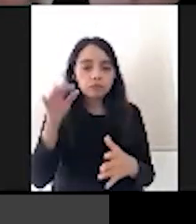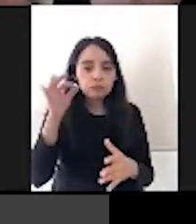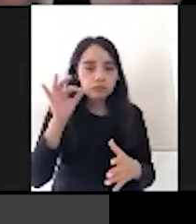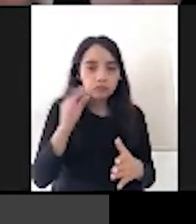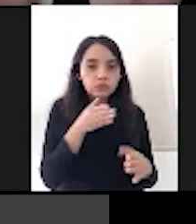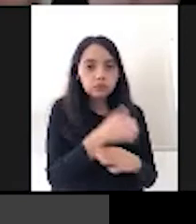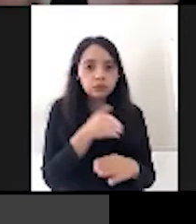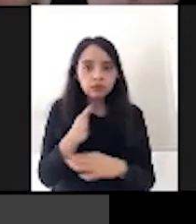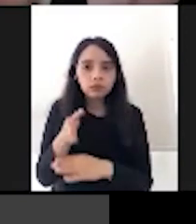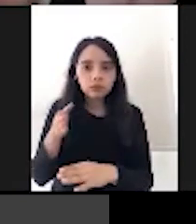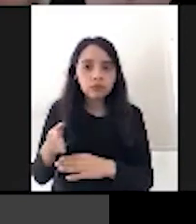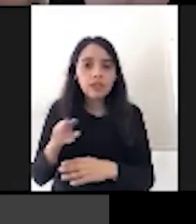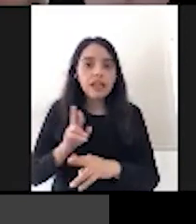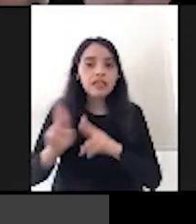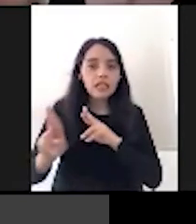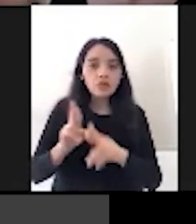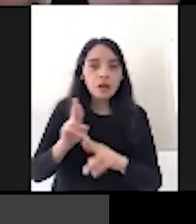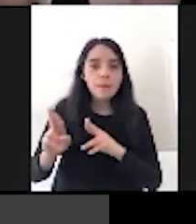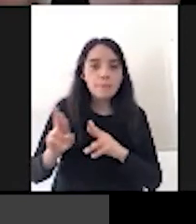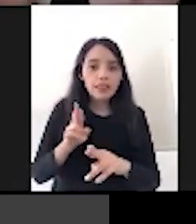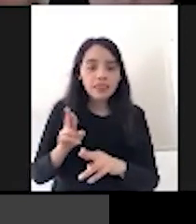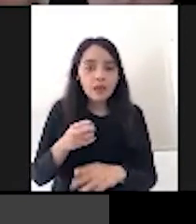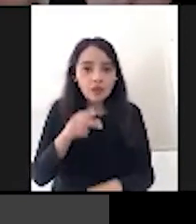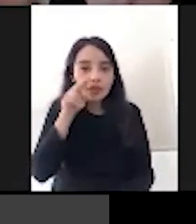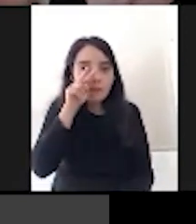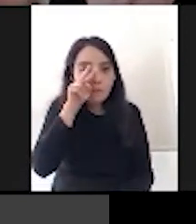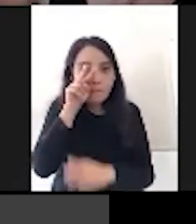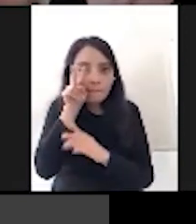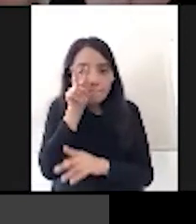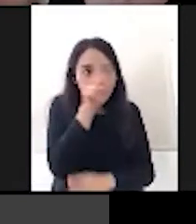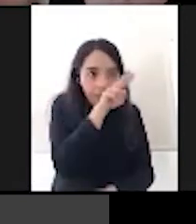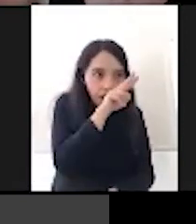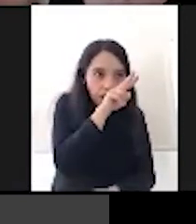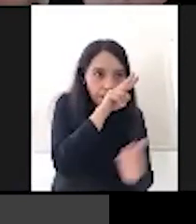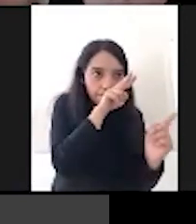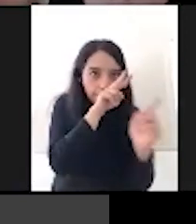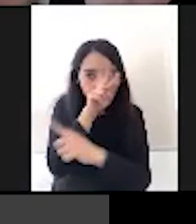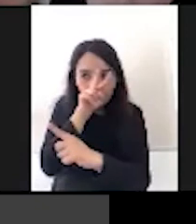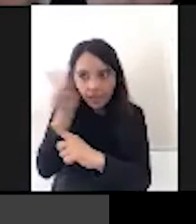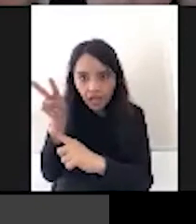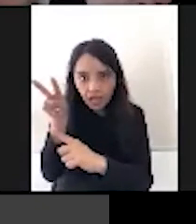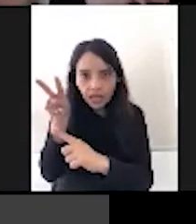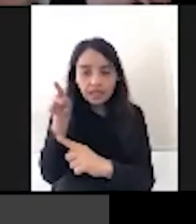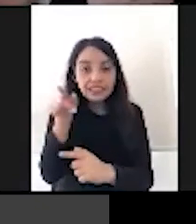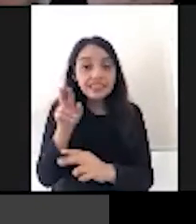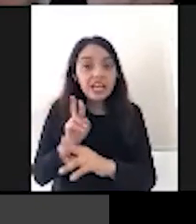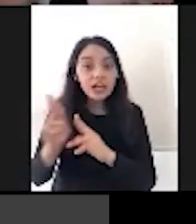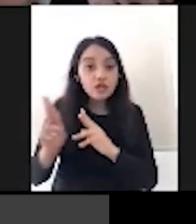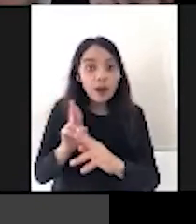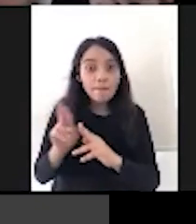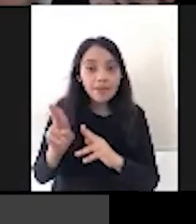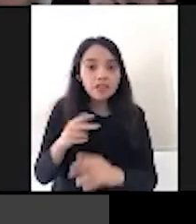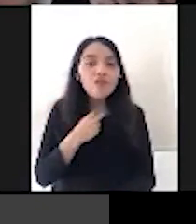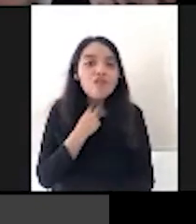entregando feedback y se les dice, mueva su ojo más a la izquierda, muévalo más a la derecha, y este feedback se entrega no de manera verbal, no es